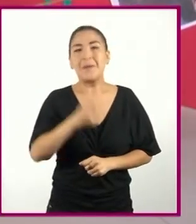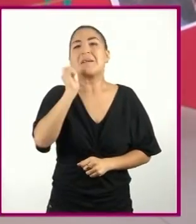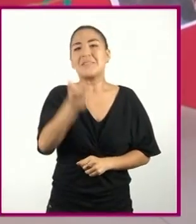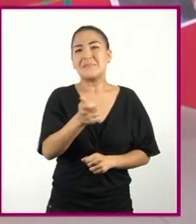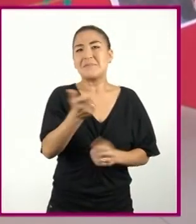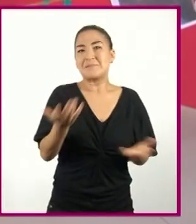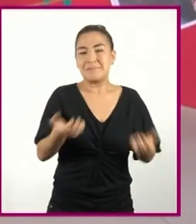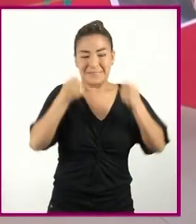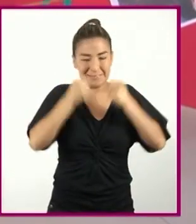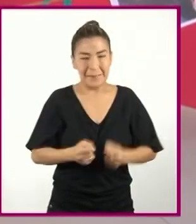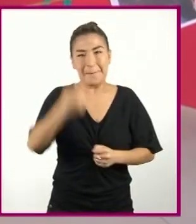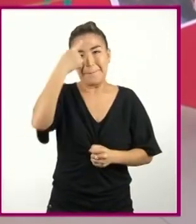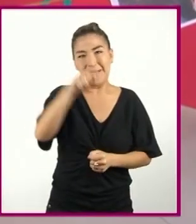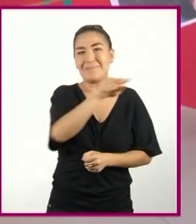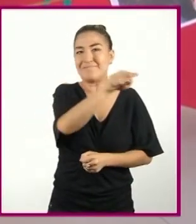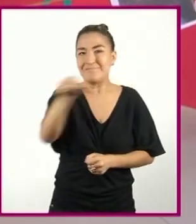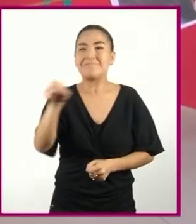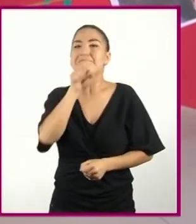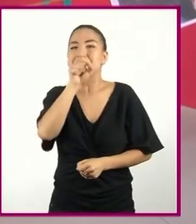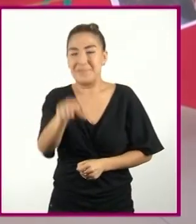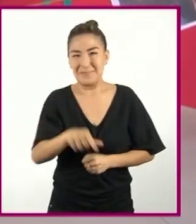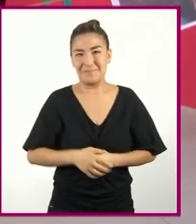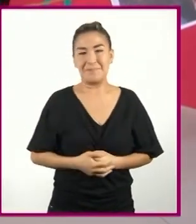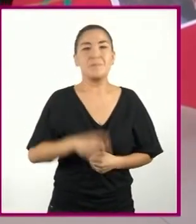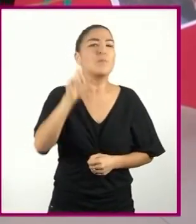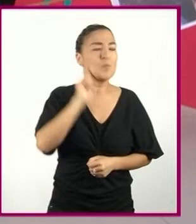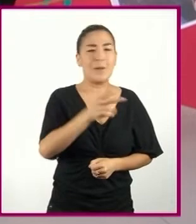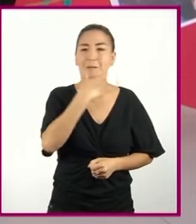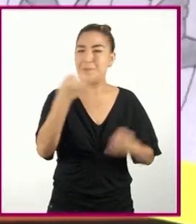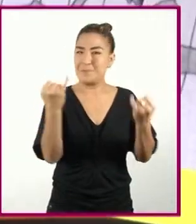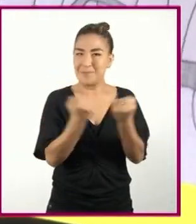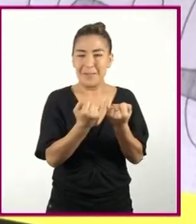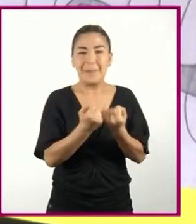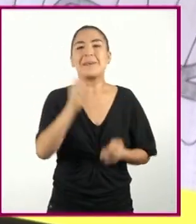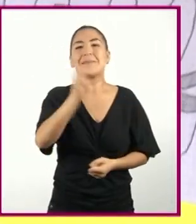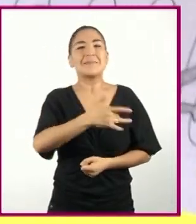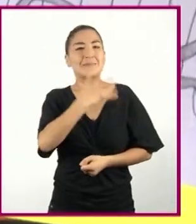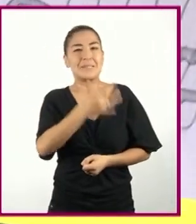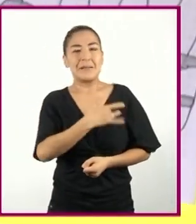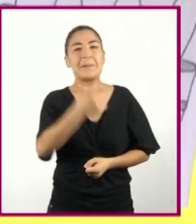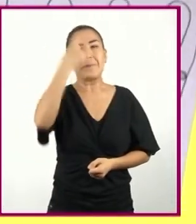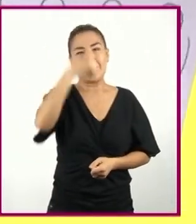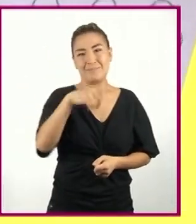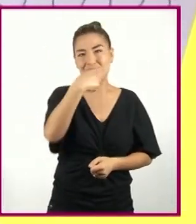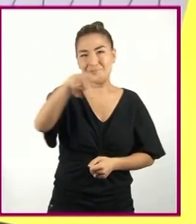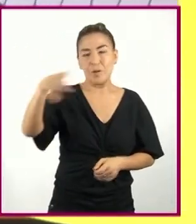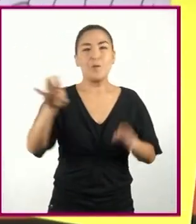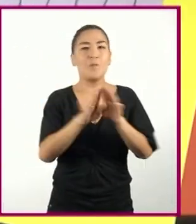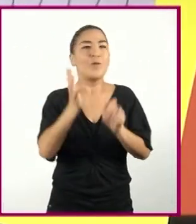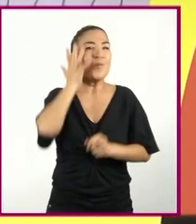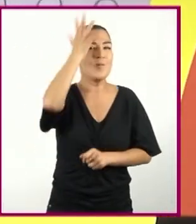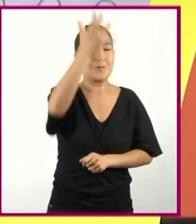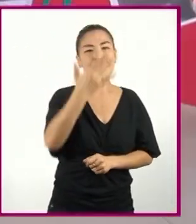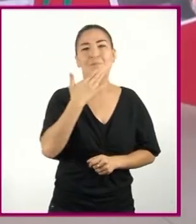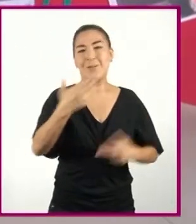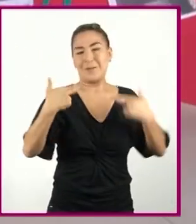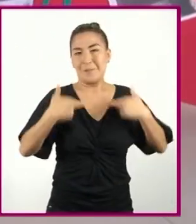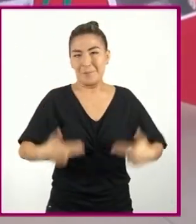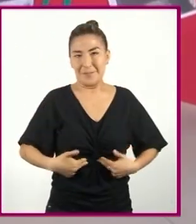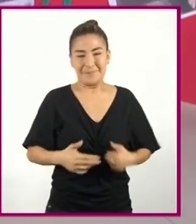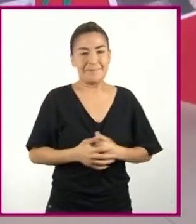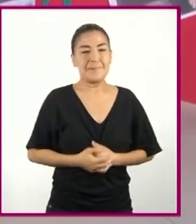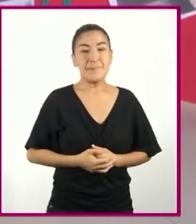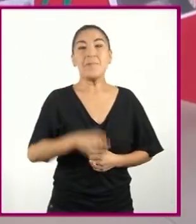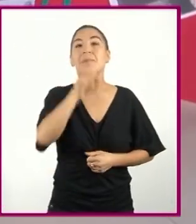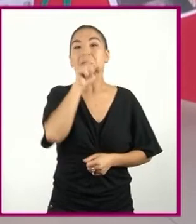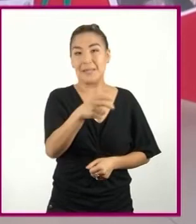creándoles seguridad en sí mismas y mismos, lo cual es fundamental para su propio desarrollo humano. Es